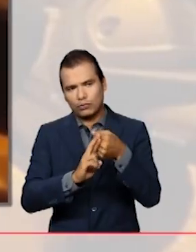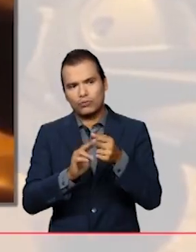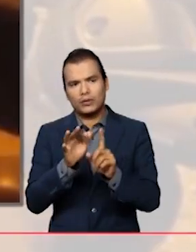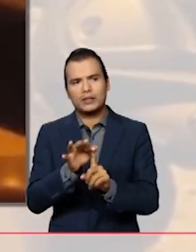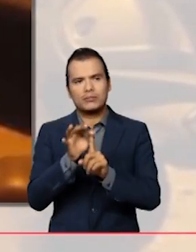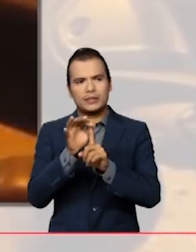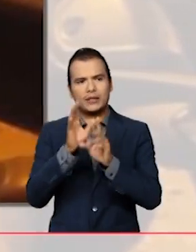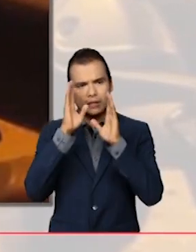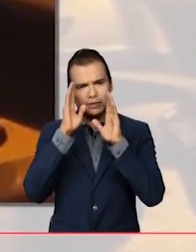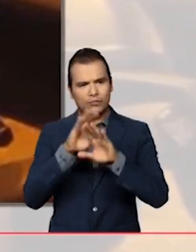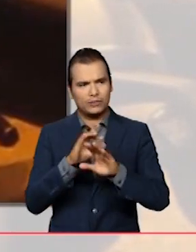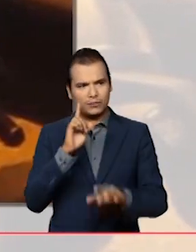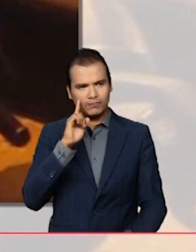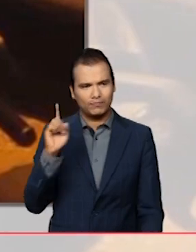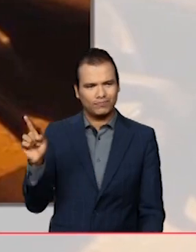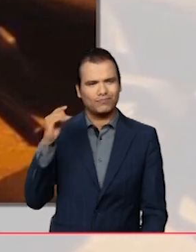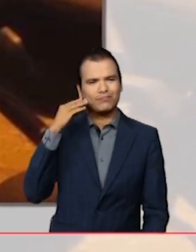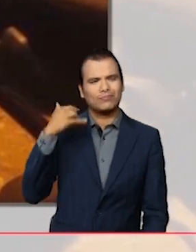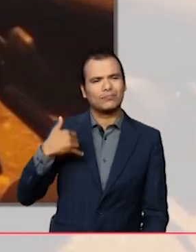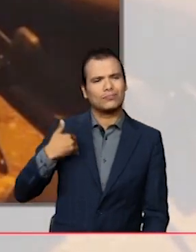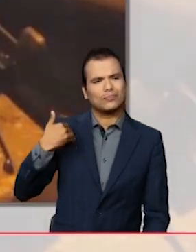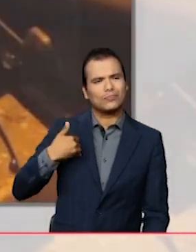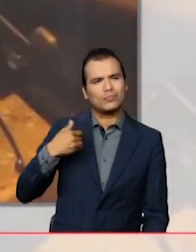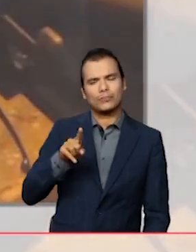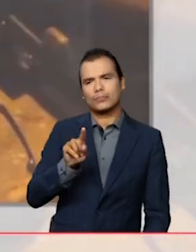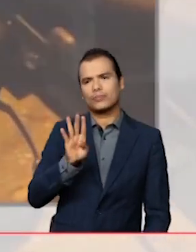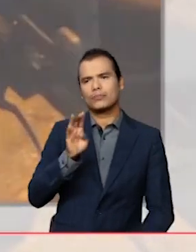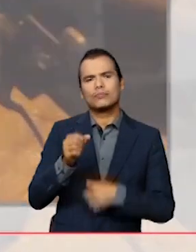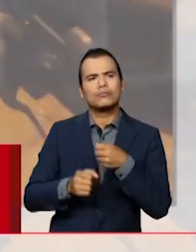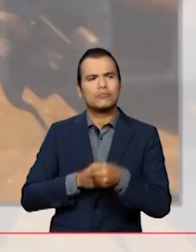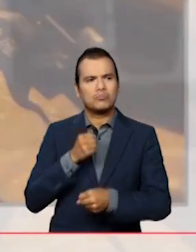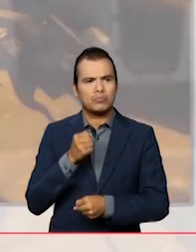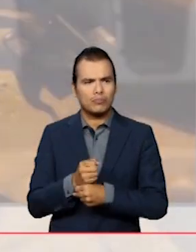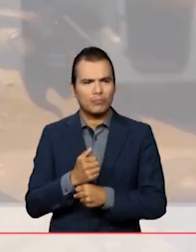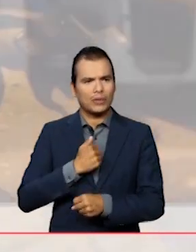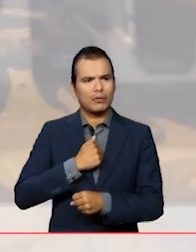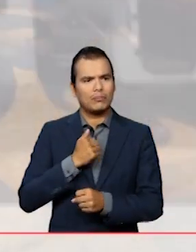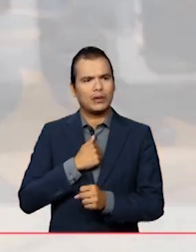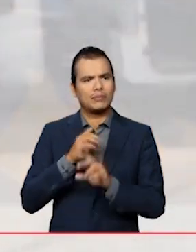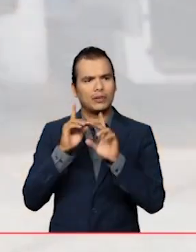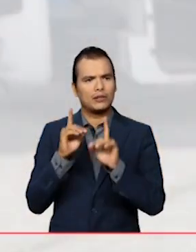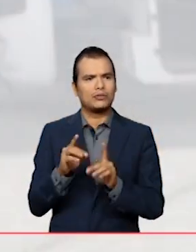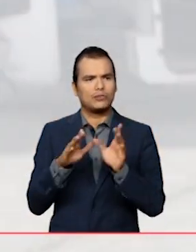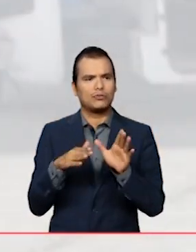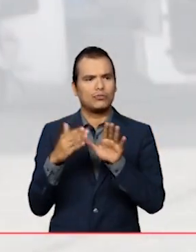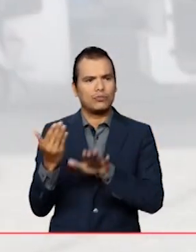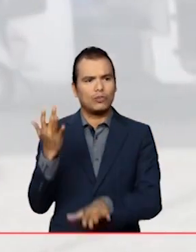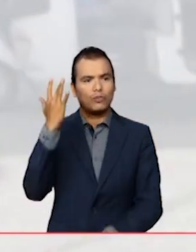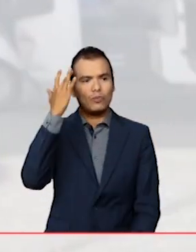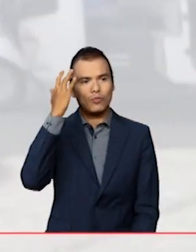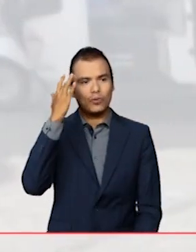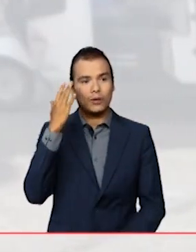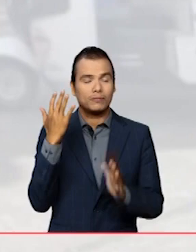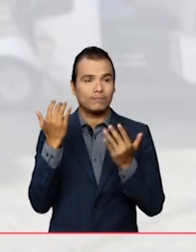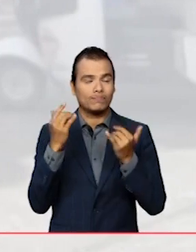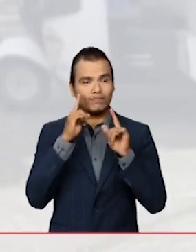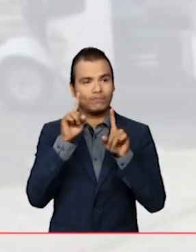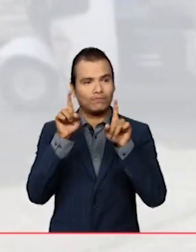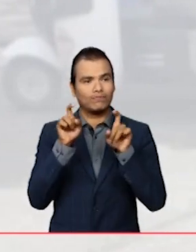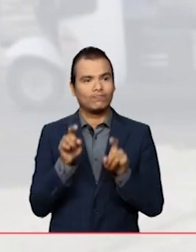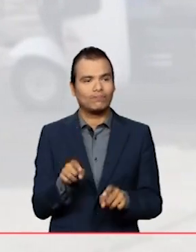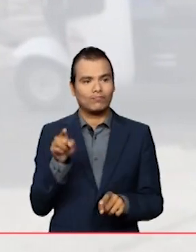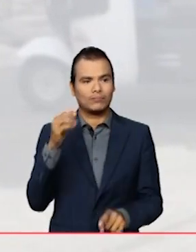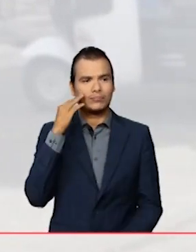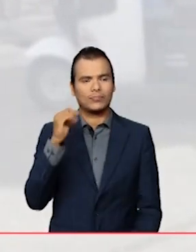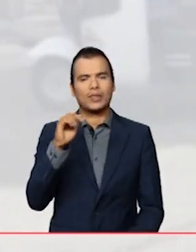El más reciente caso es del de una menor de 14 años de edad, aunque no se ha determinado las causas que llevaron a tomar la fatal decisión. Su muerte se suma